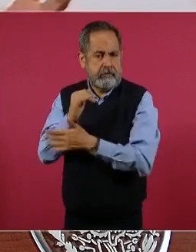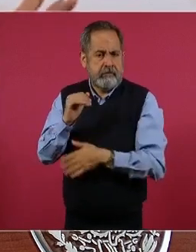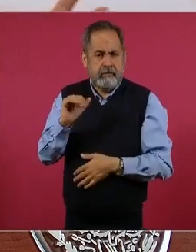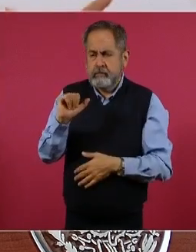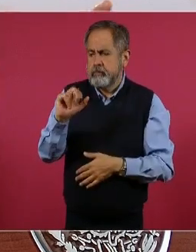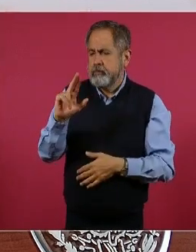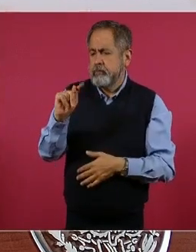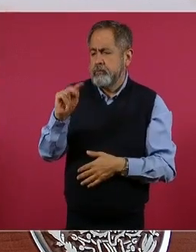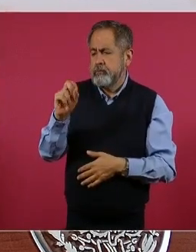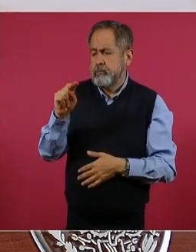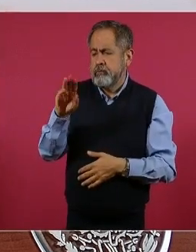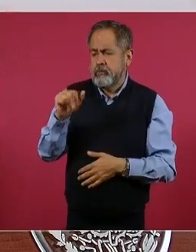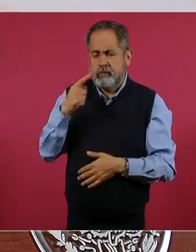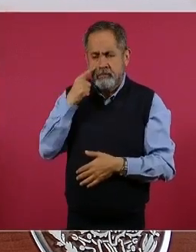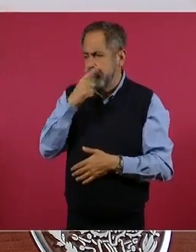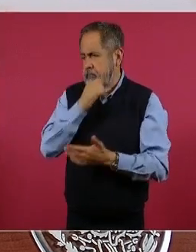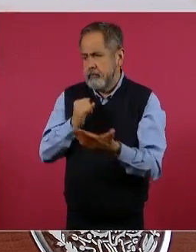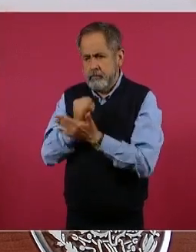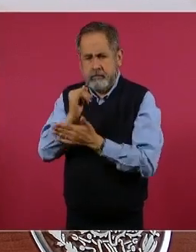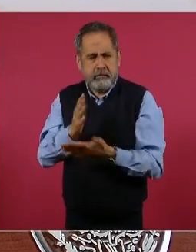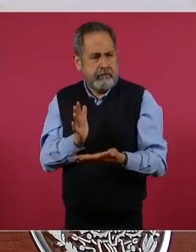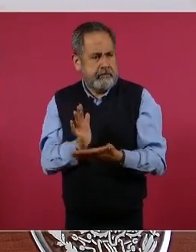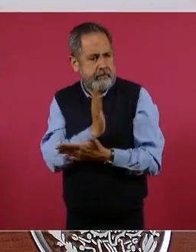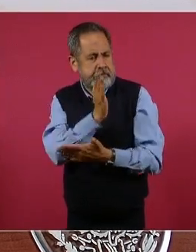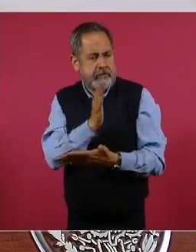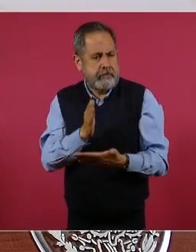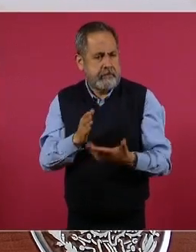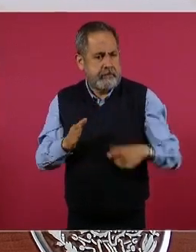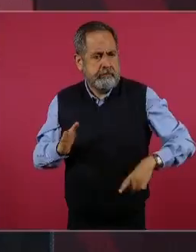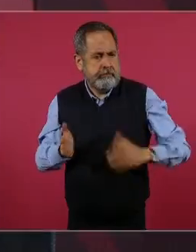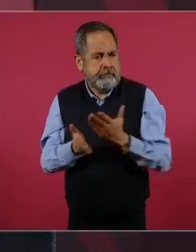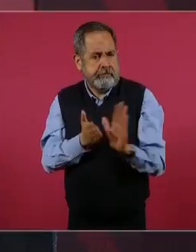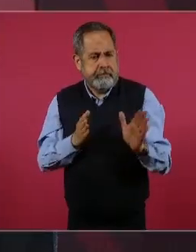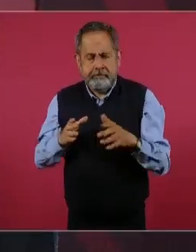Entonces, hay esa confrontación.